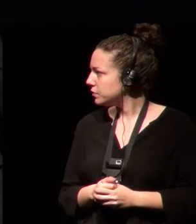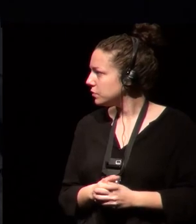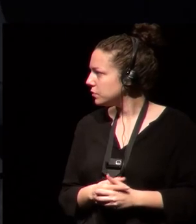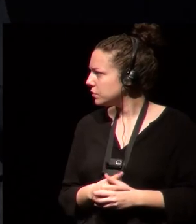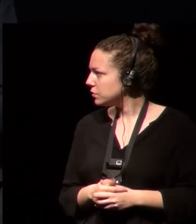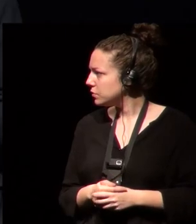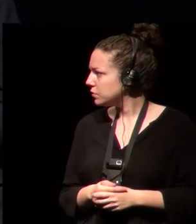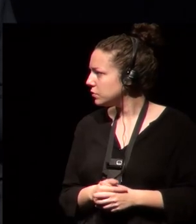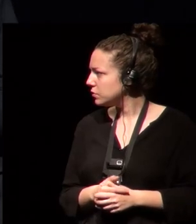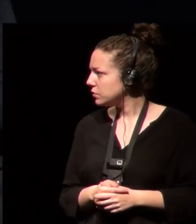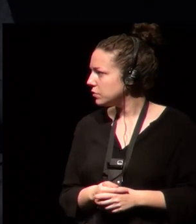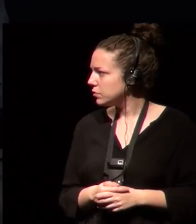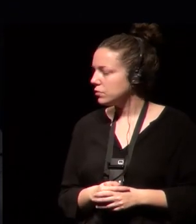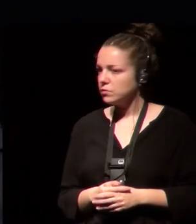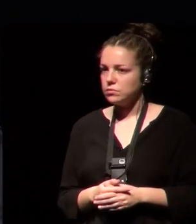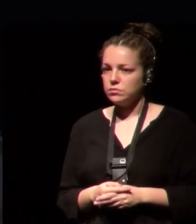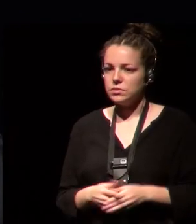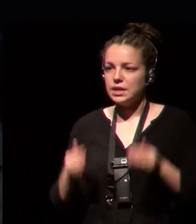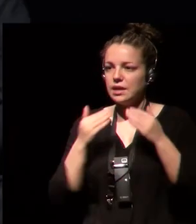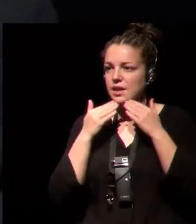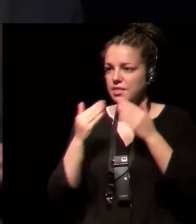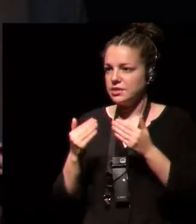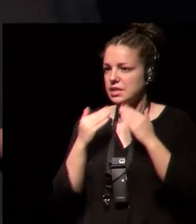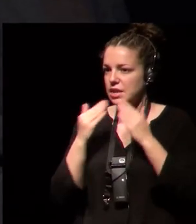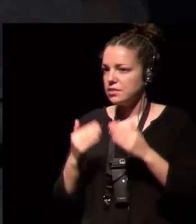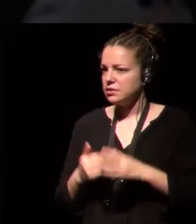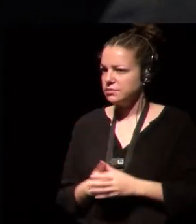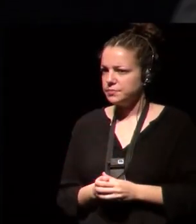Thank you. Muchas gracias, muchas gracias.